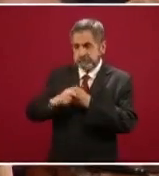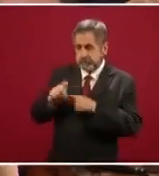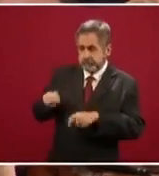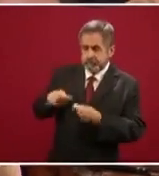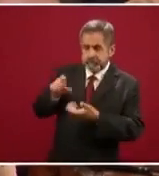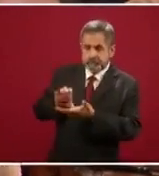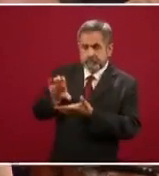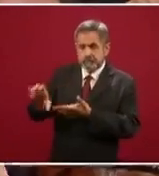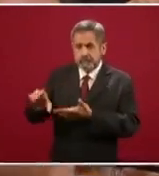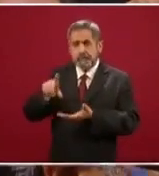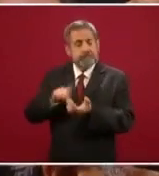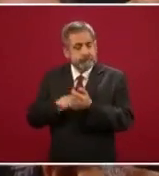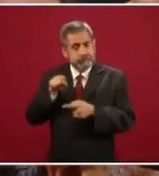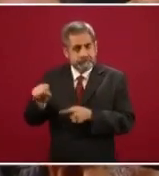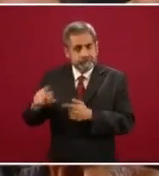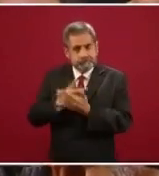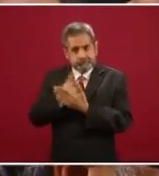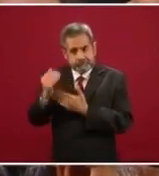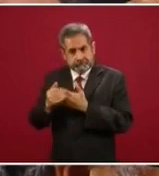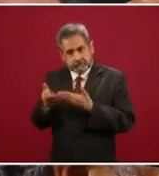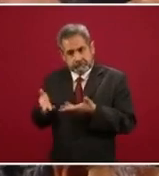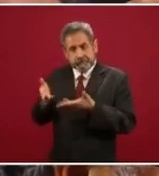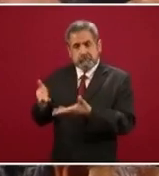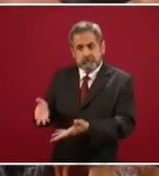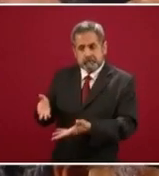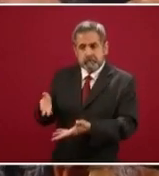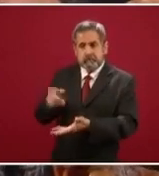hay proyectos muy